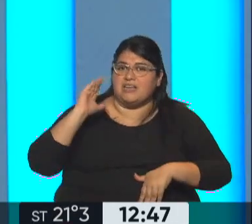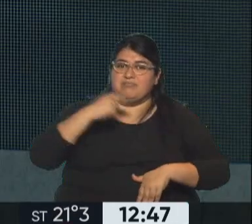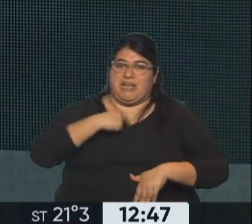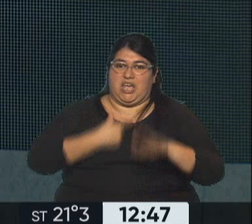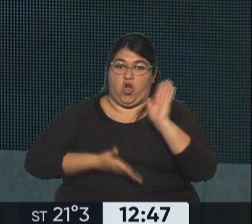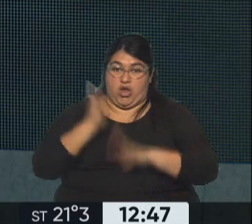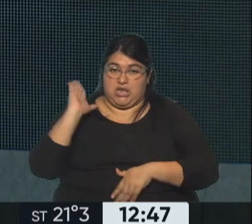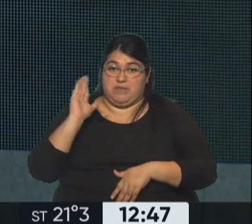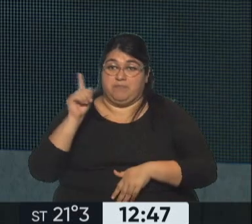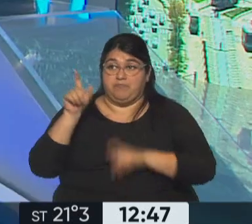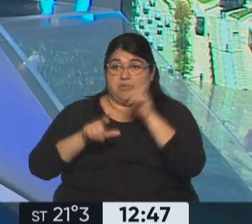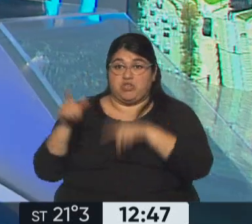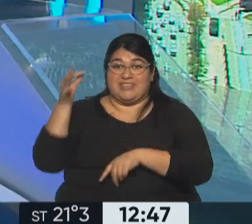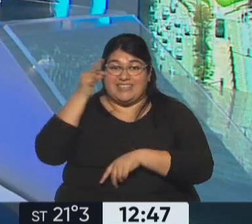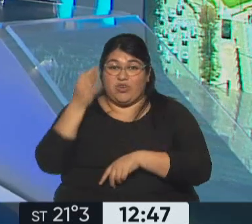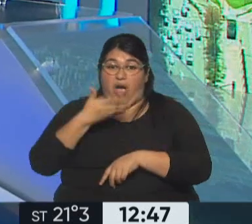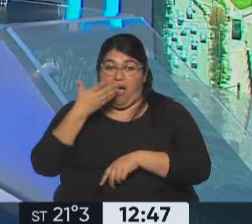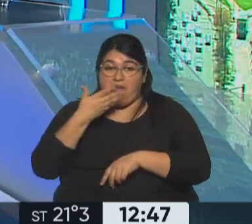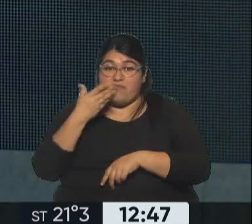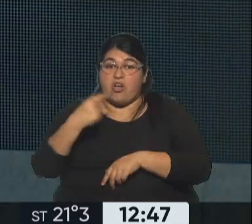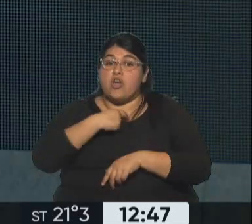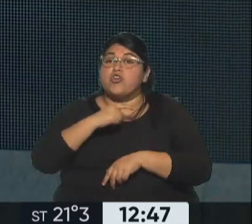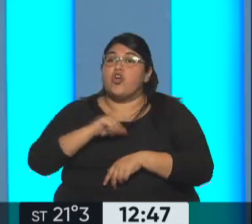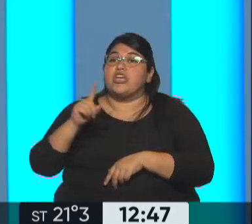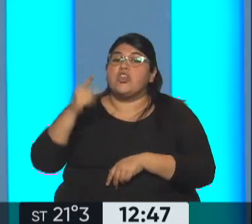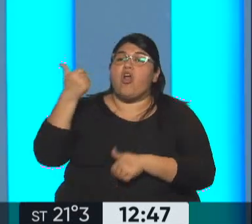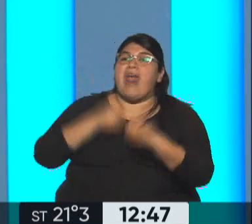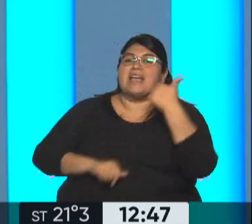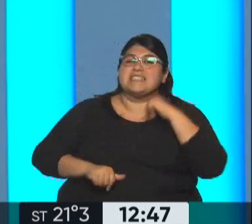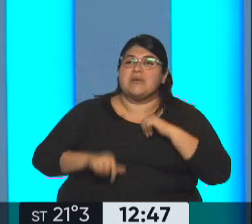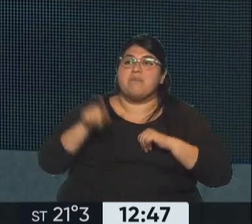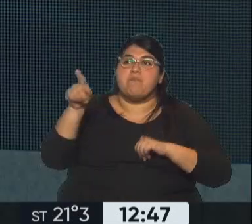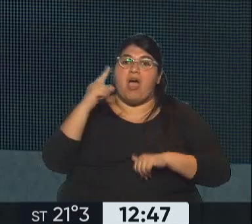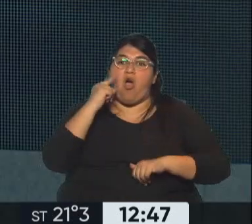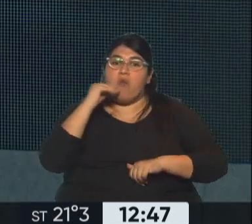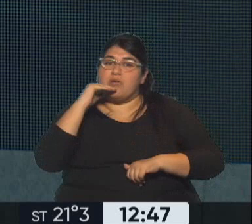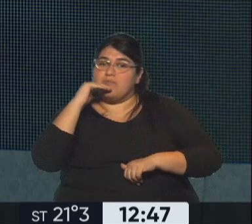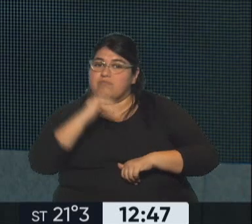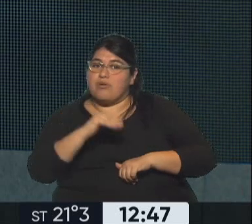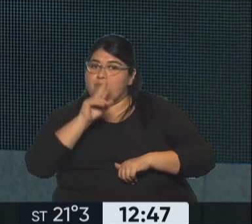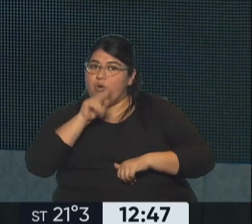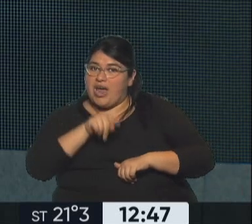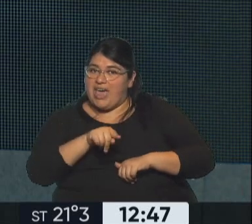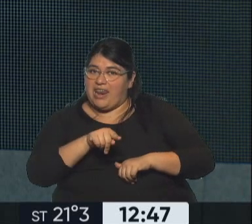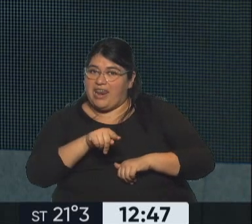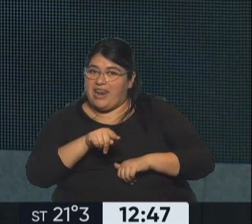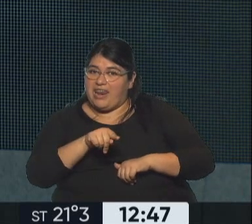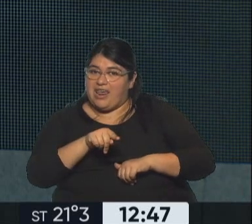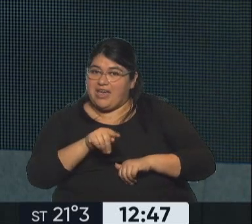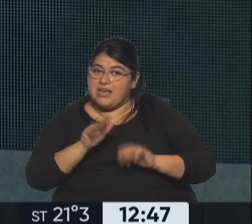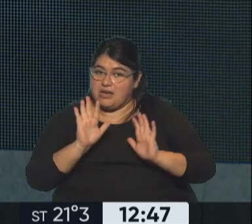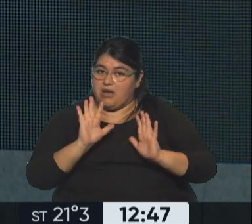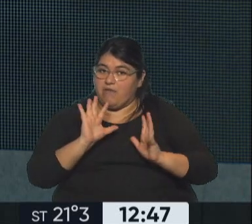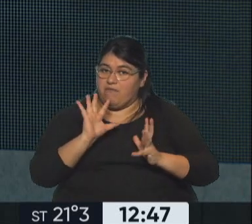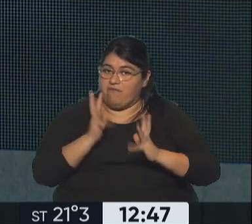lo que relatan algunos de los testigos. No te quiero lastimar. Es decir, que había como una advertencia respecto a lo que podría terminar de una